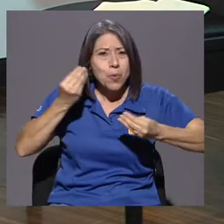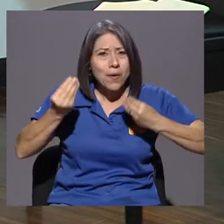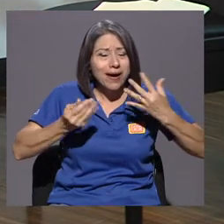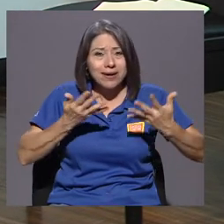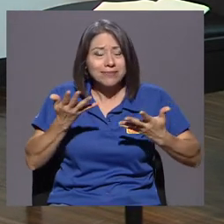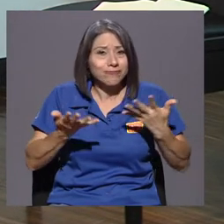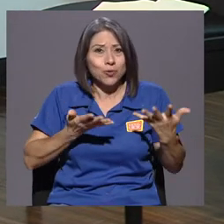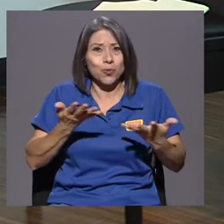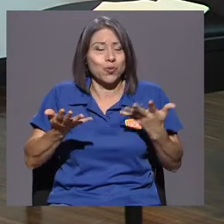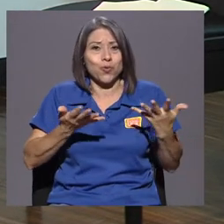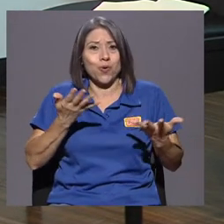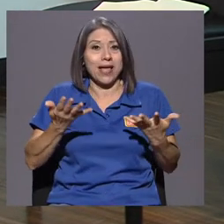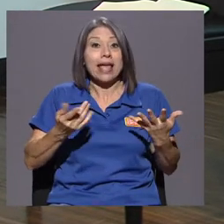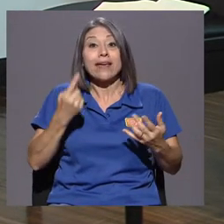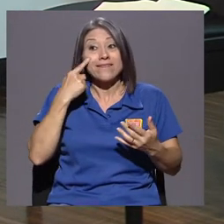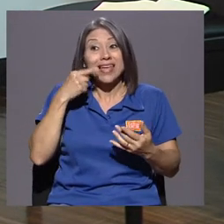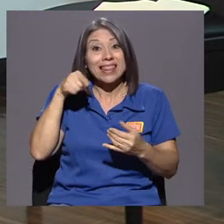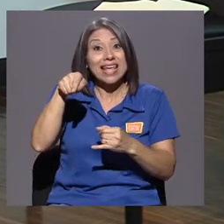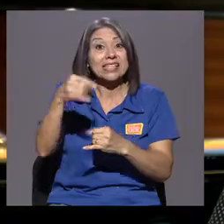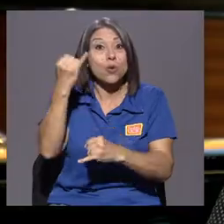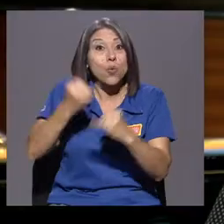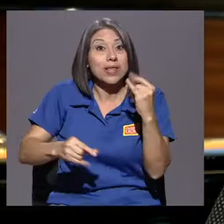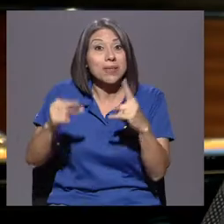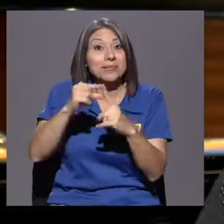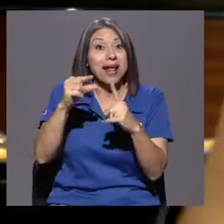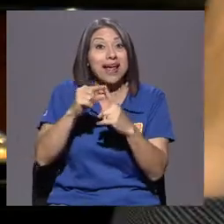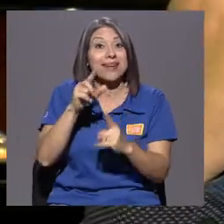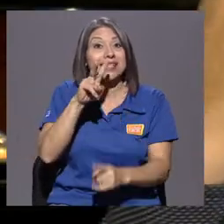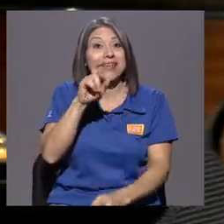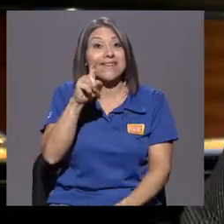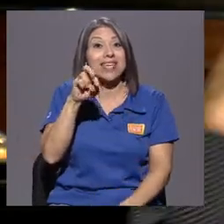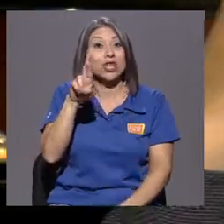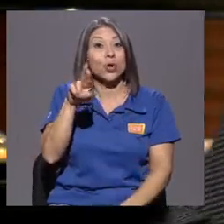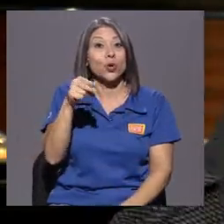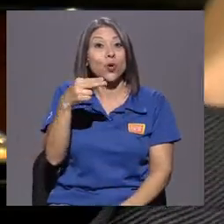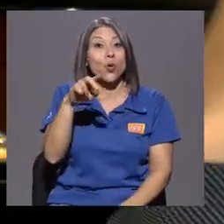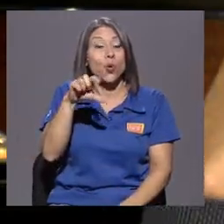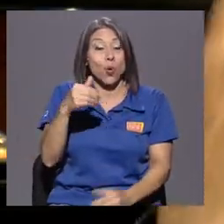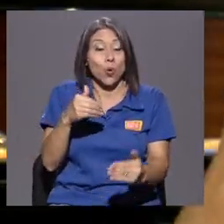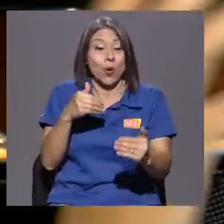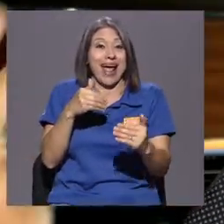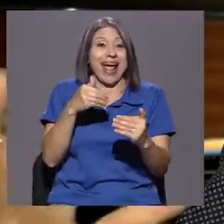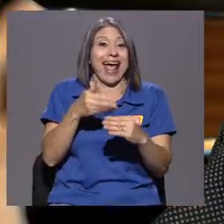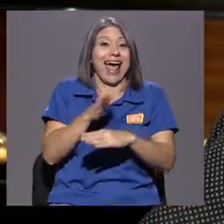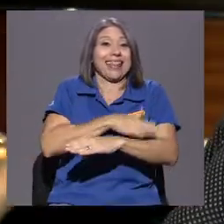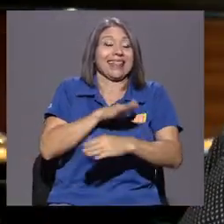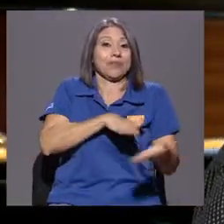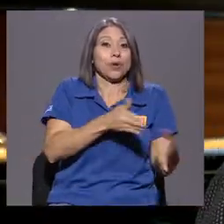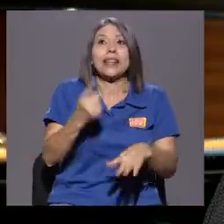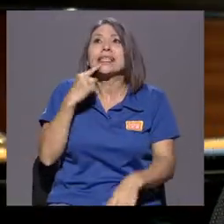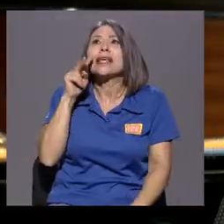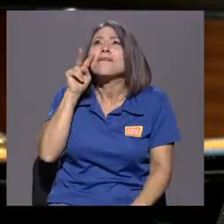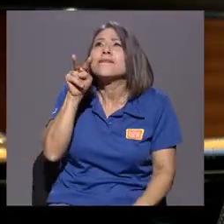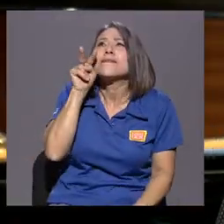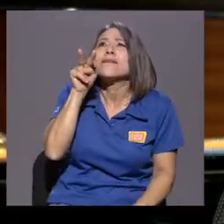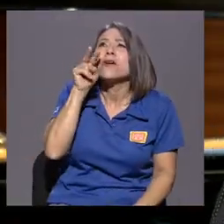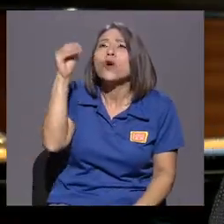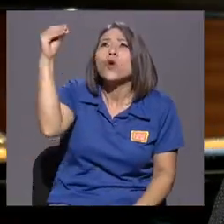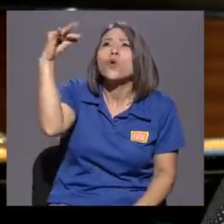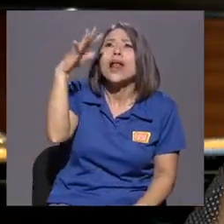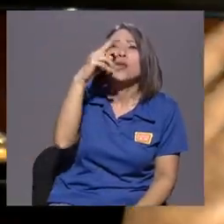últimas palabras de víctor hugo en su lecho de muerte de una luz negra ve una luz negra estaba con seguridad alucinando